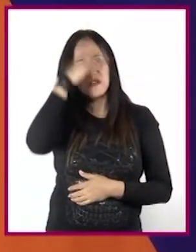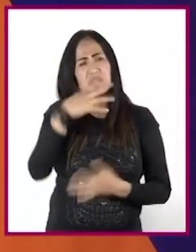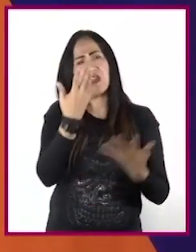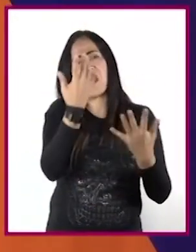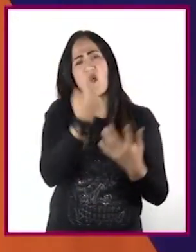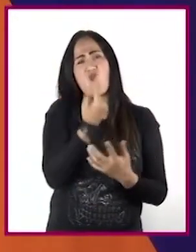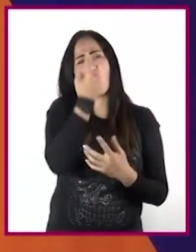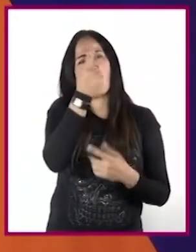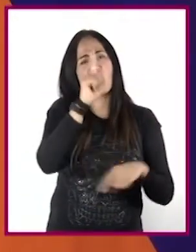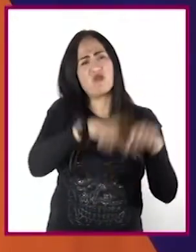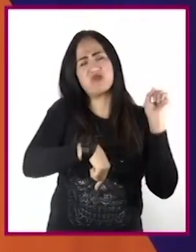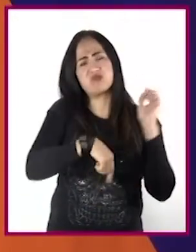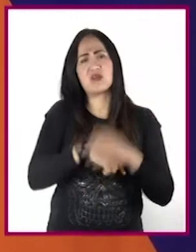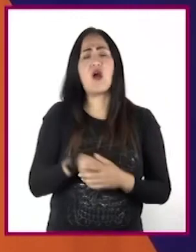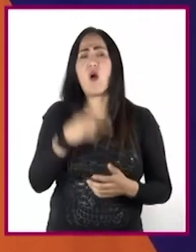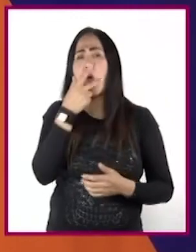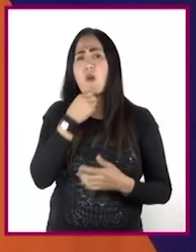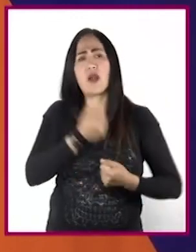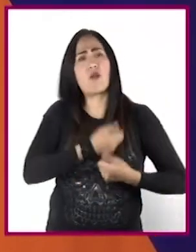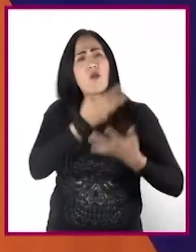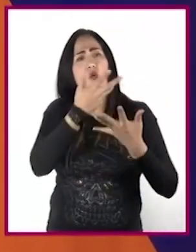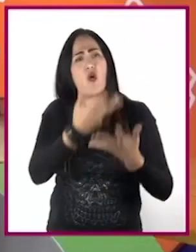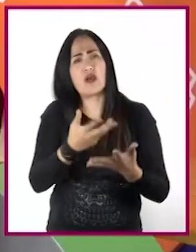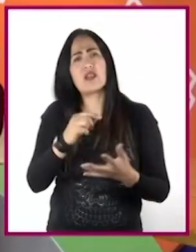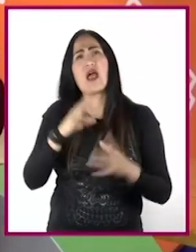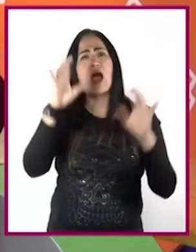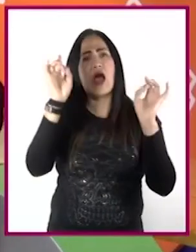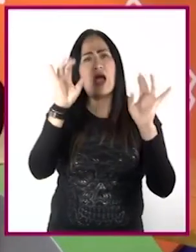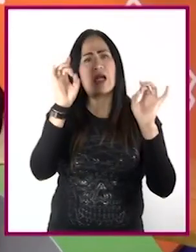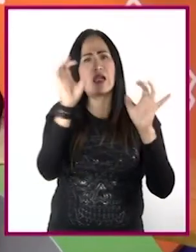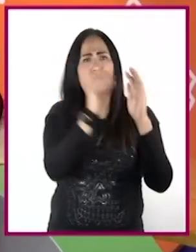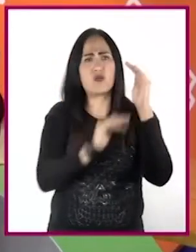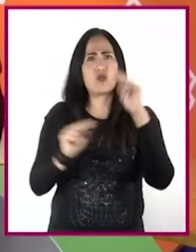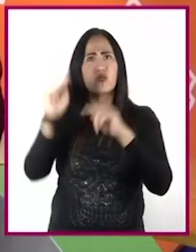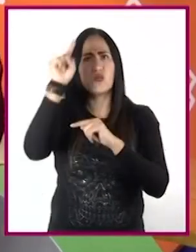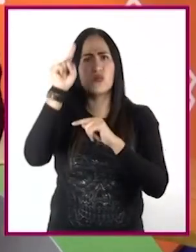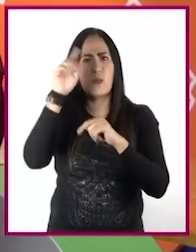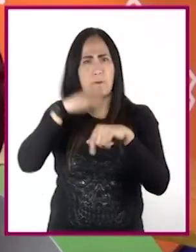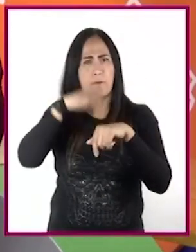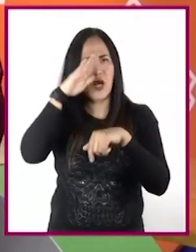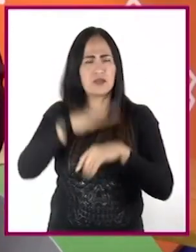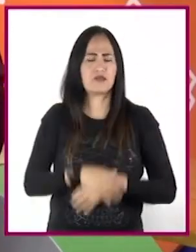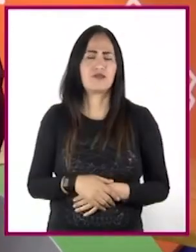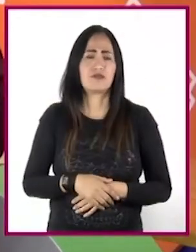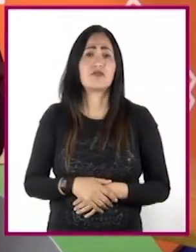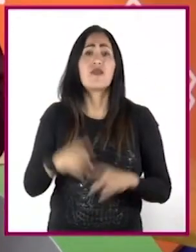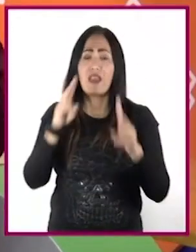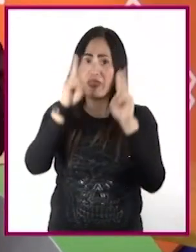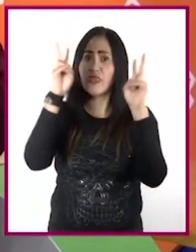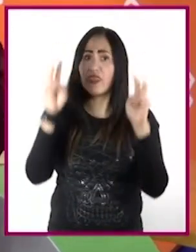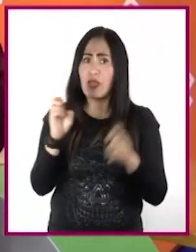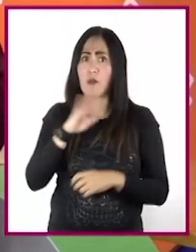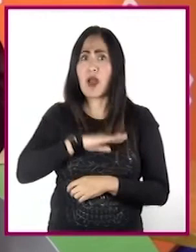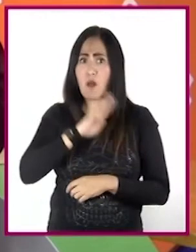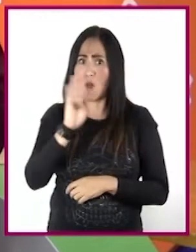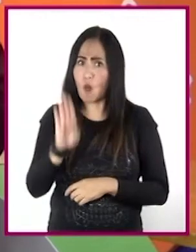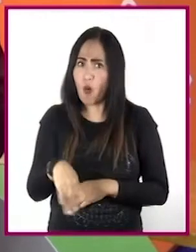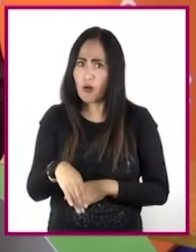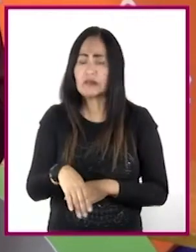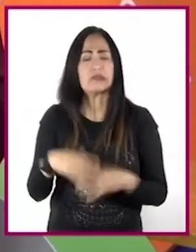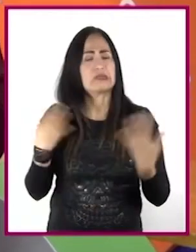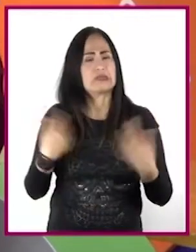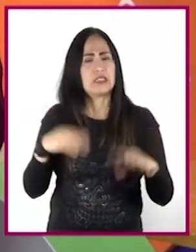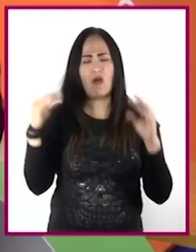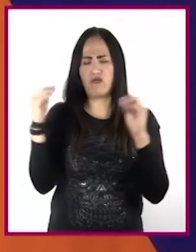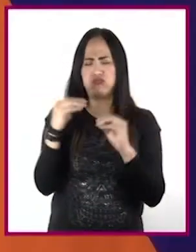menos. Un poeta, un ángel más. Vaya que el tema de la muerte puede ser muy polémico y que tiene